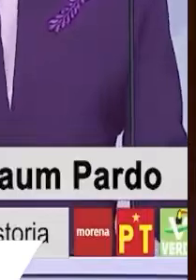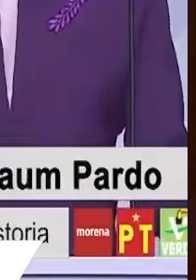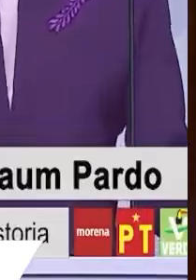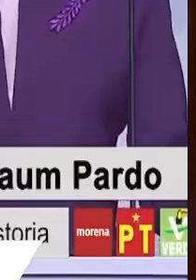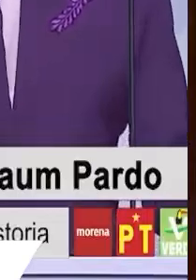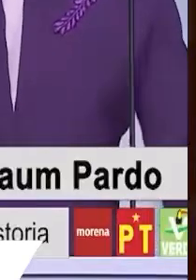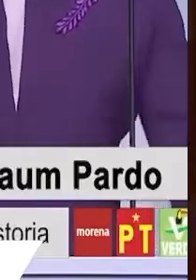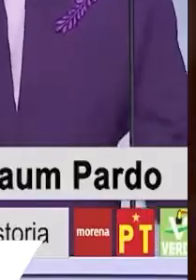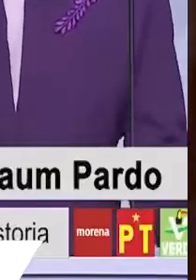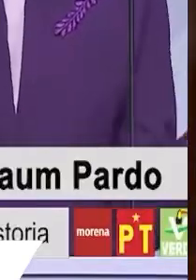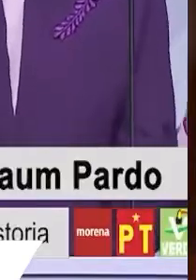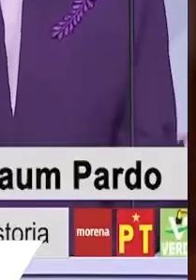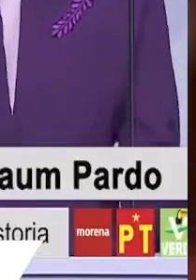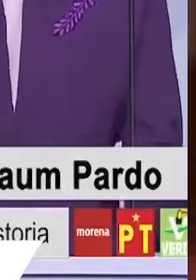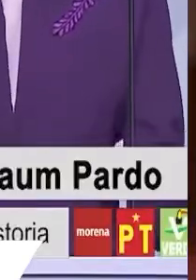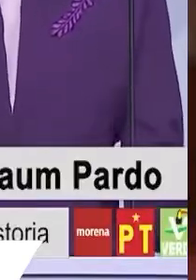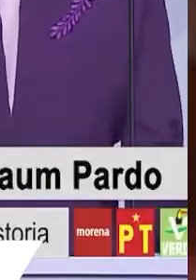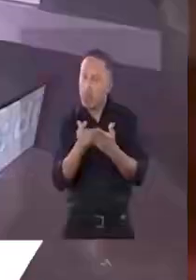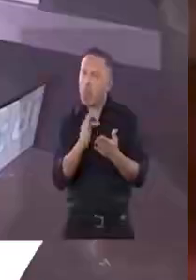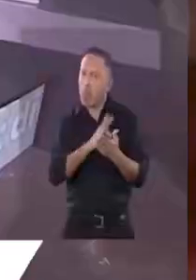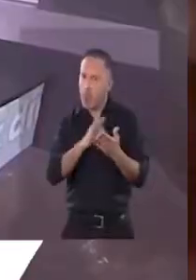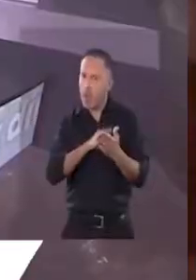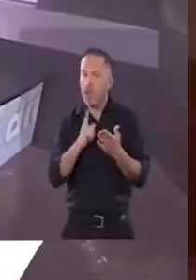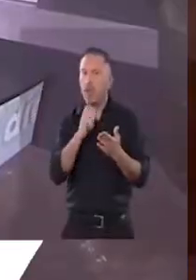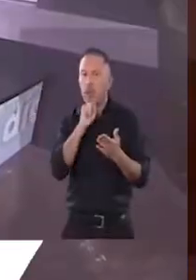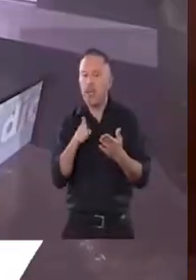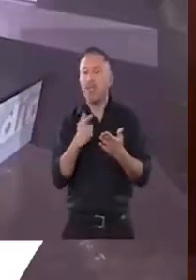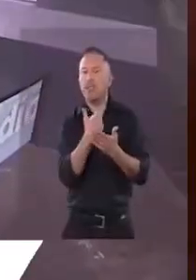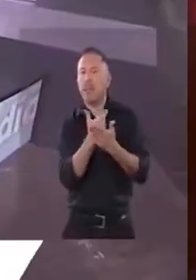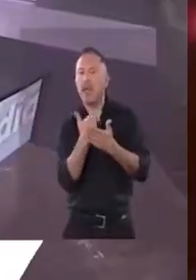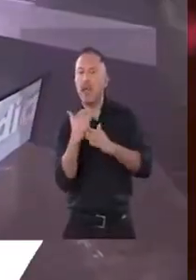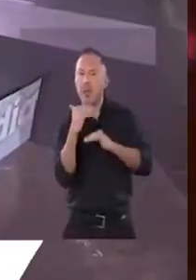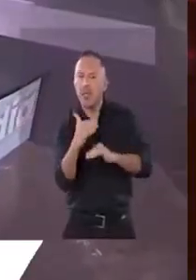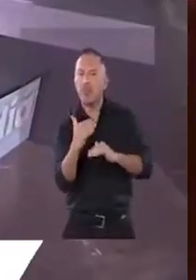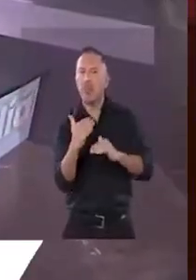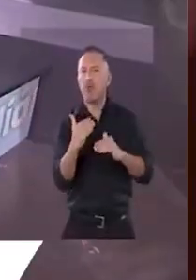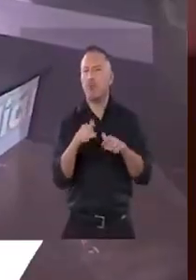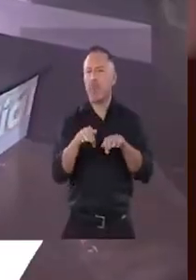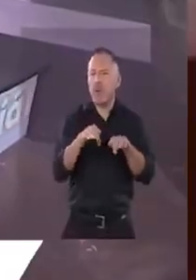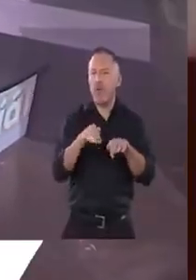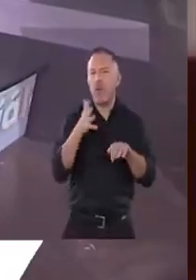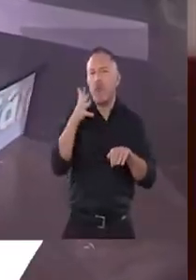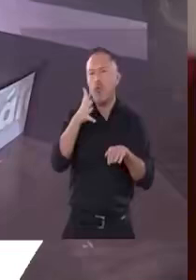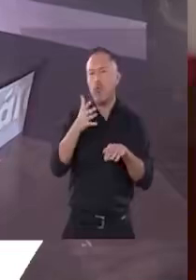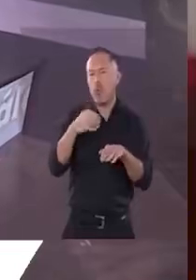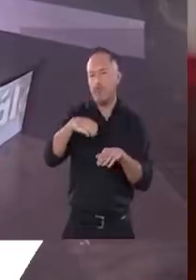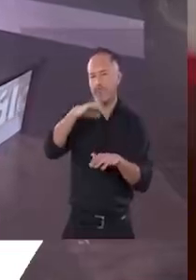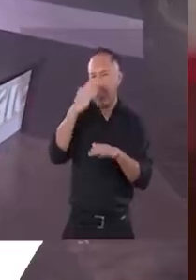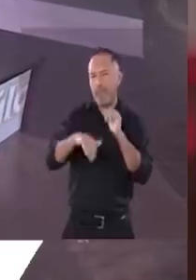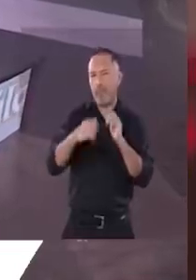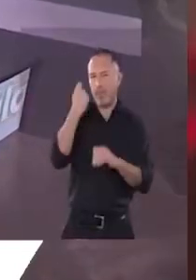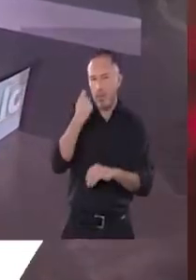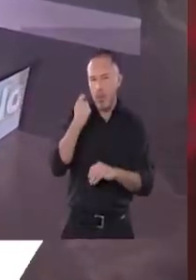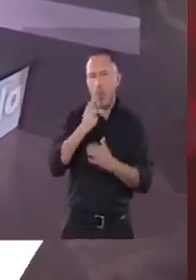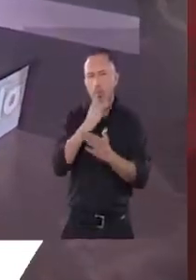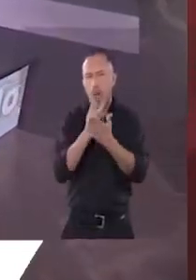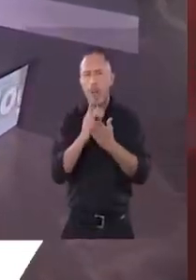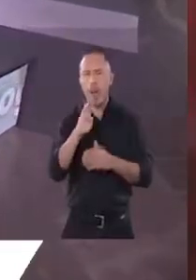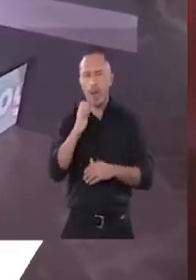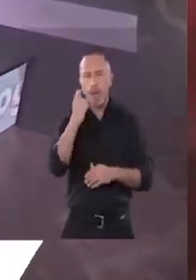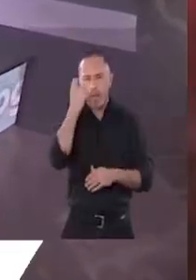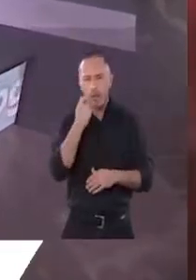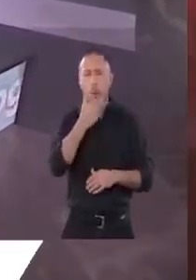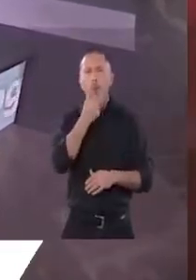este momento en el cual se refirieron al Poder Judicial de la Federación. Primero, Xóchitl Gálvez pues dijo que